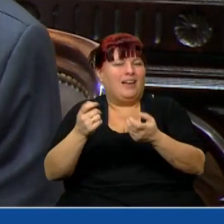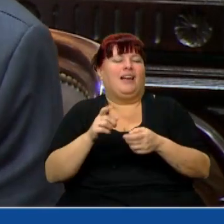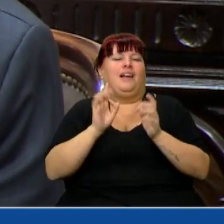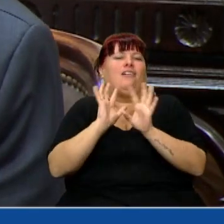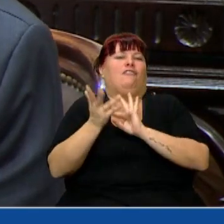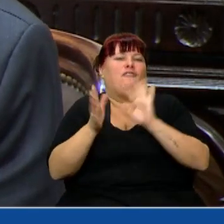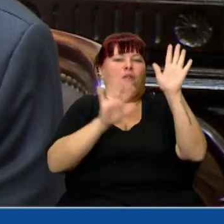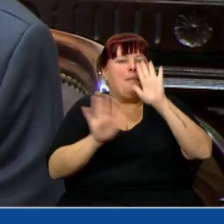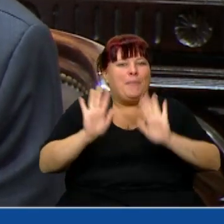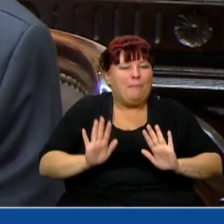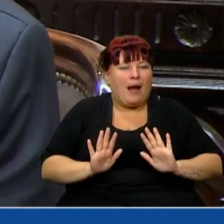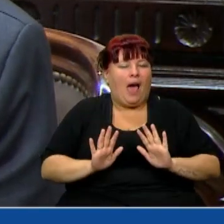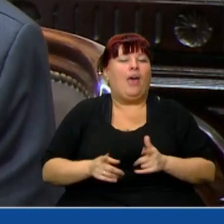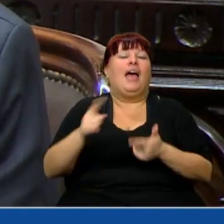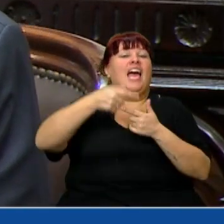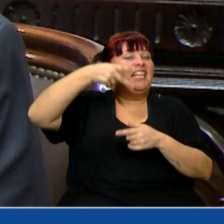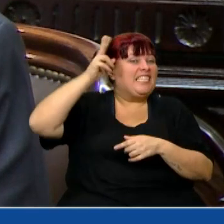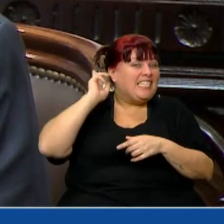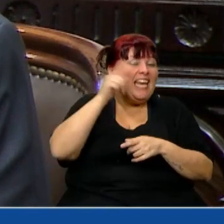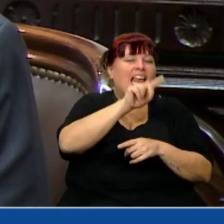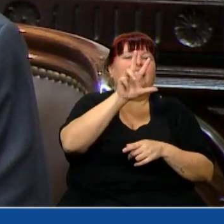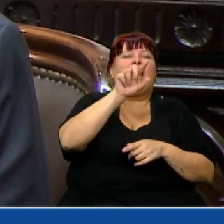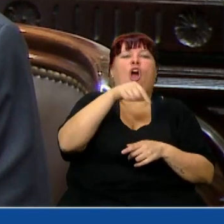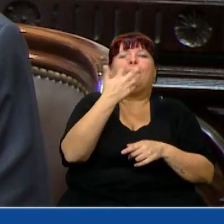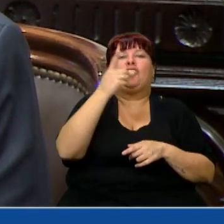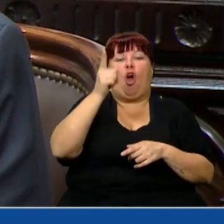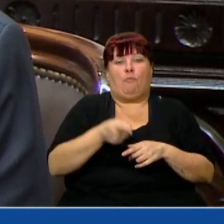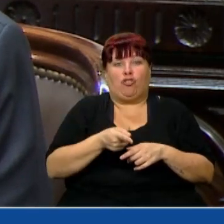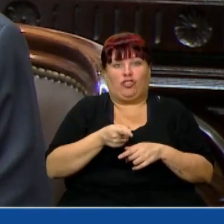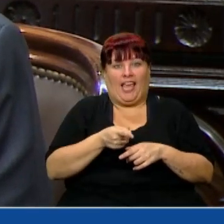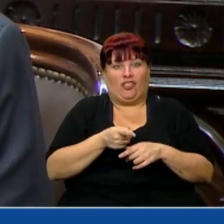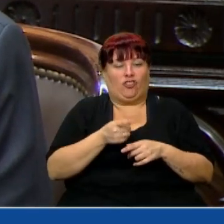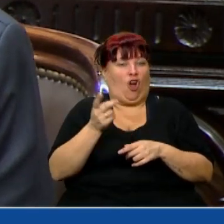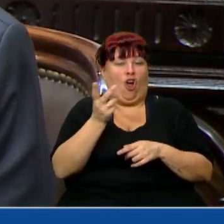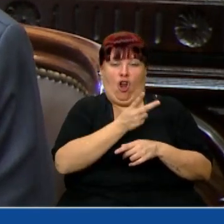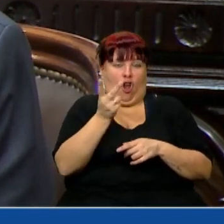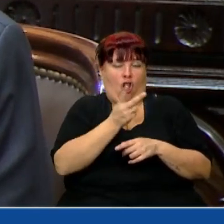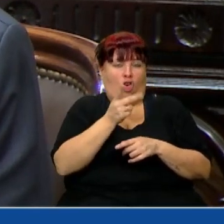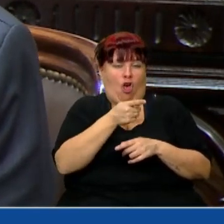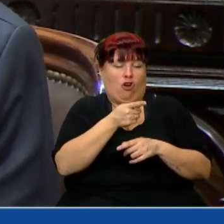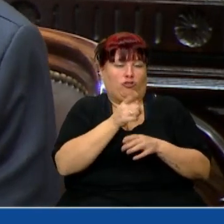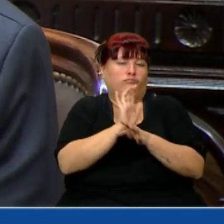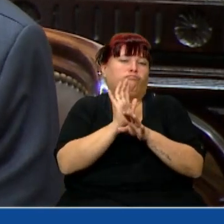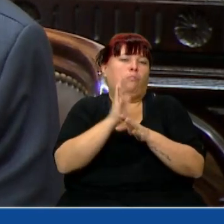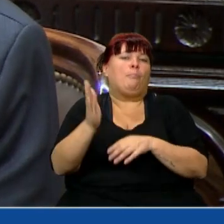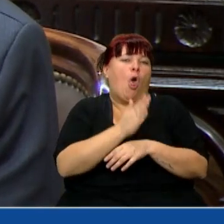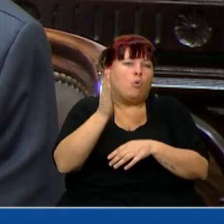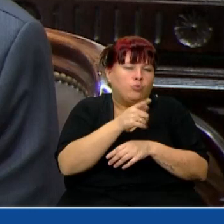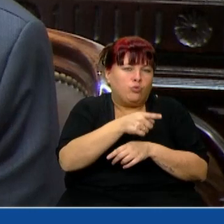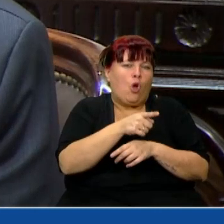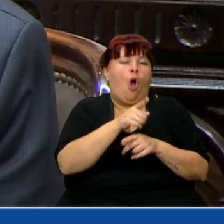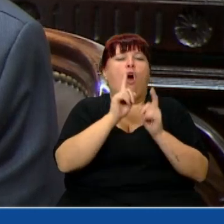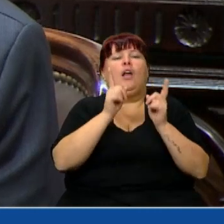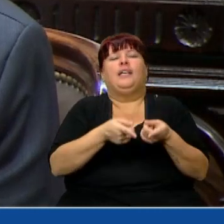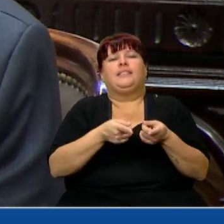el acondicionamiento, mientras que Chile tiene, por ejemplo, 3,5% en ambas, en lo que es producción primaria